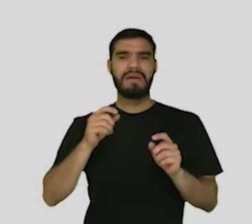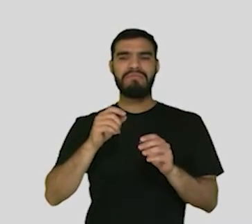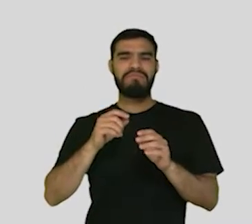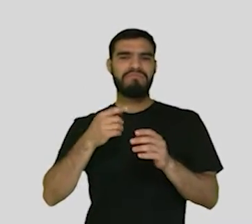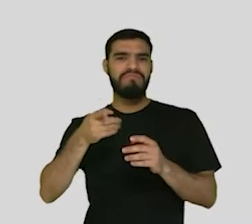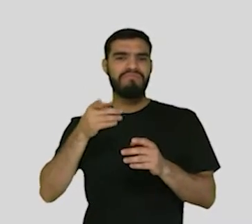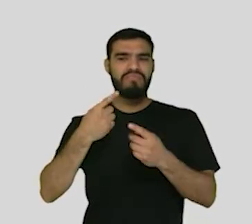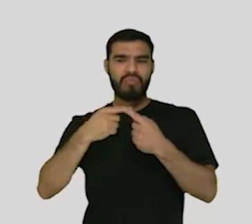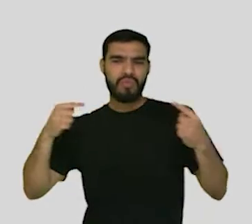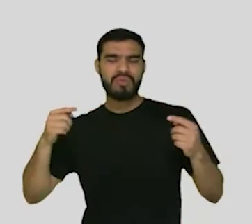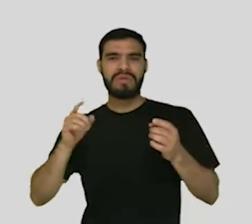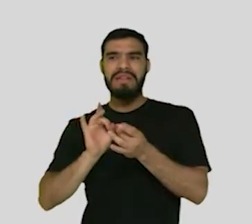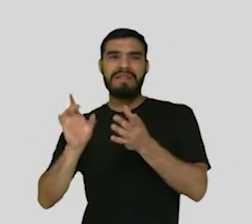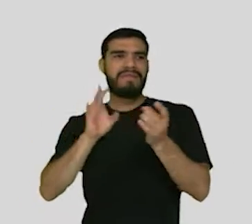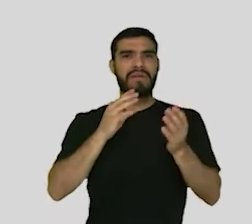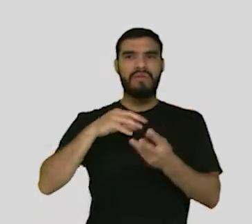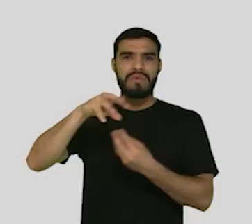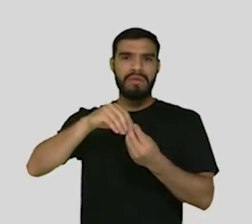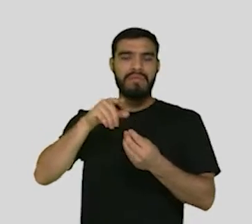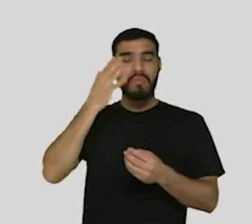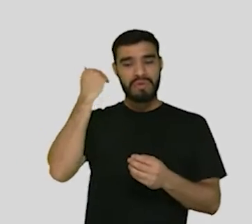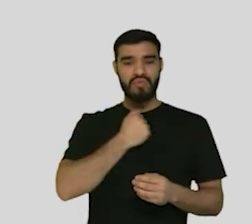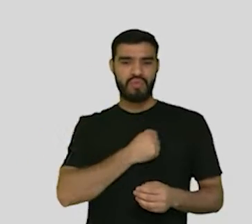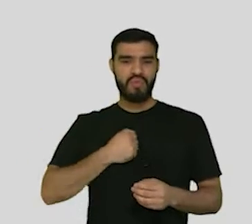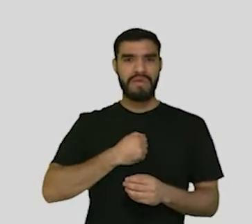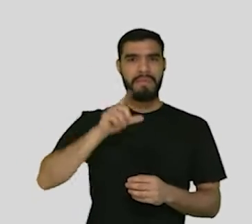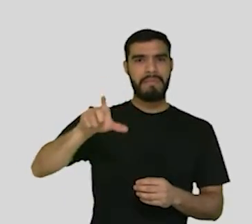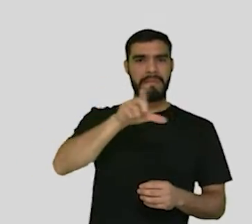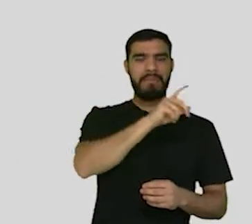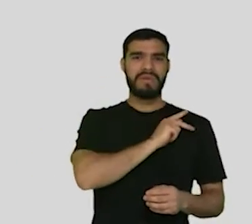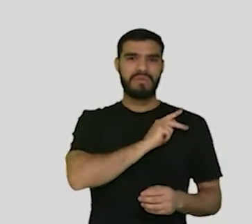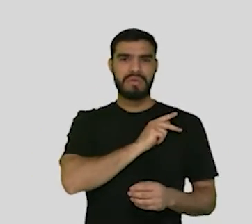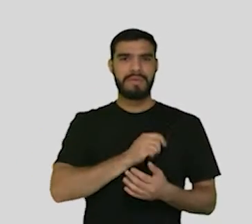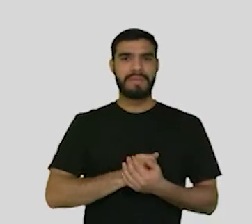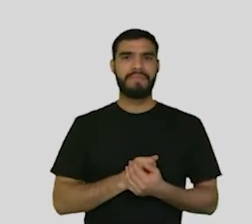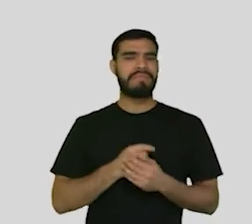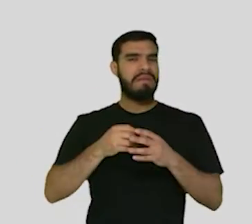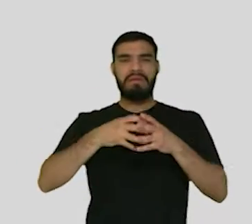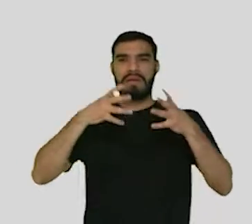reco está añan de sexual y de añe éramos